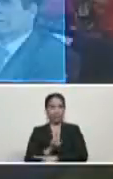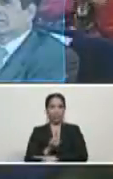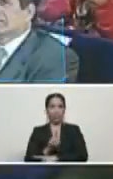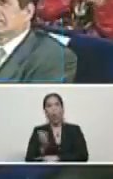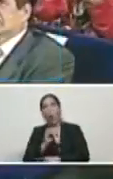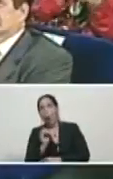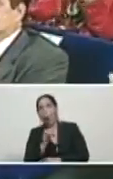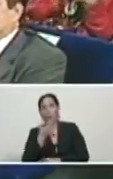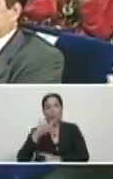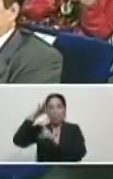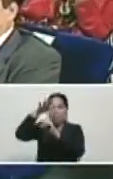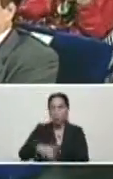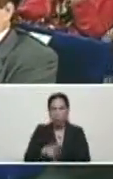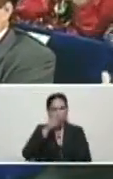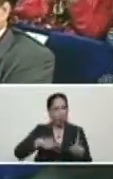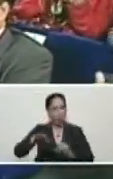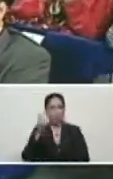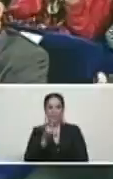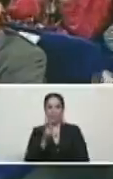Jamás.